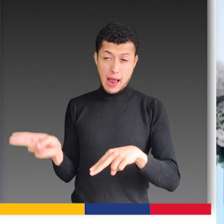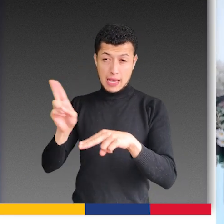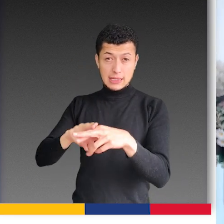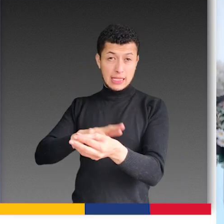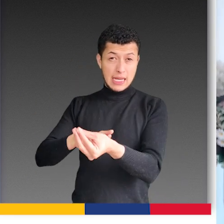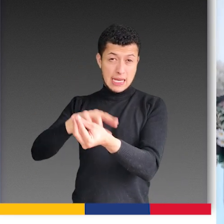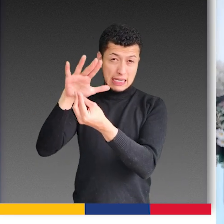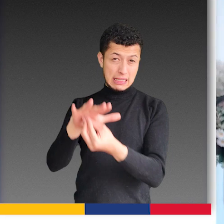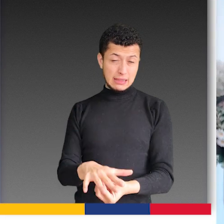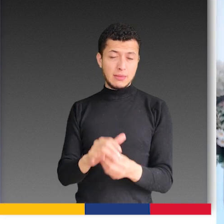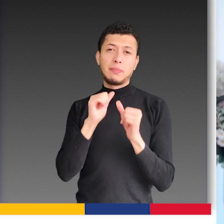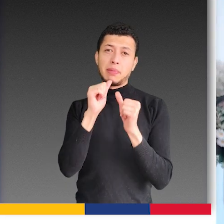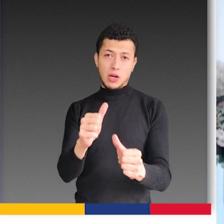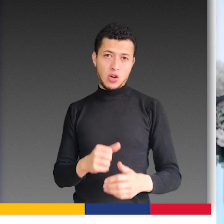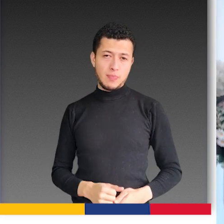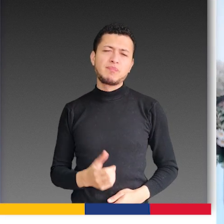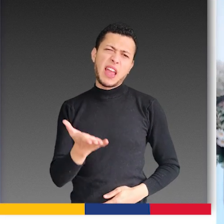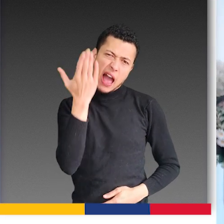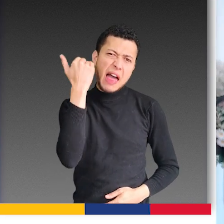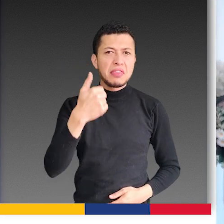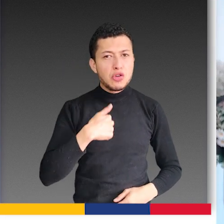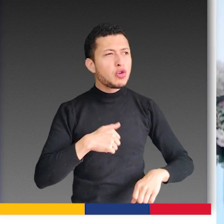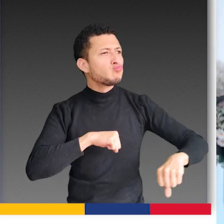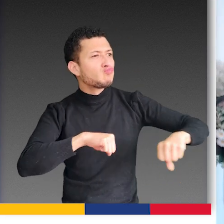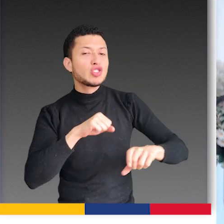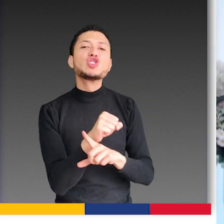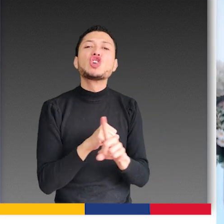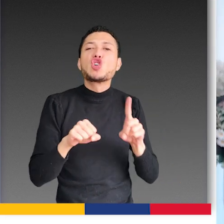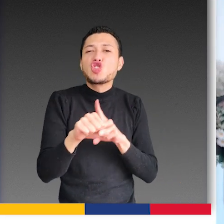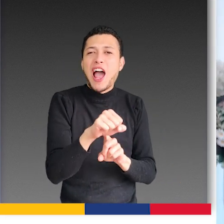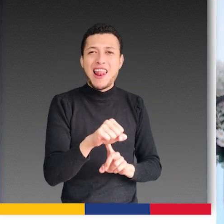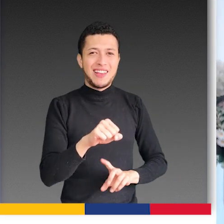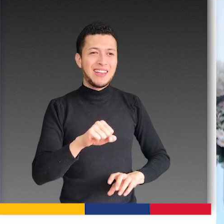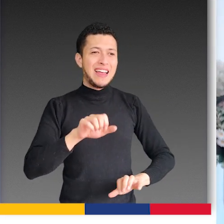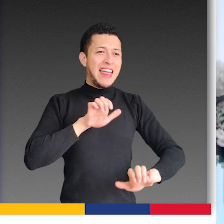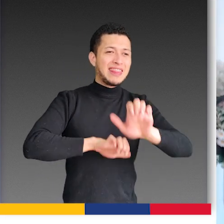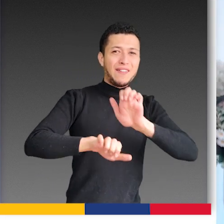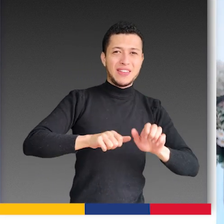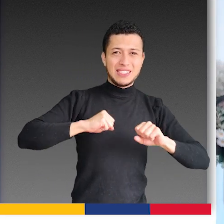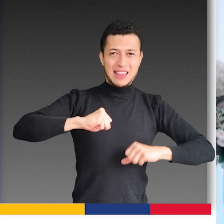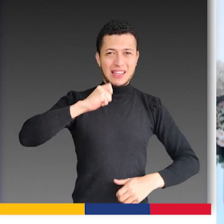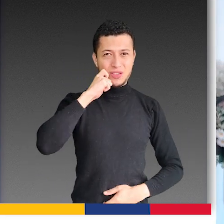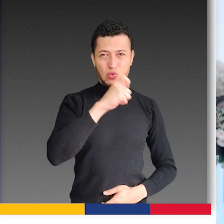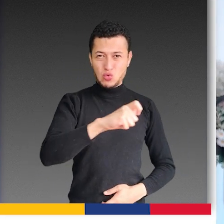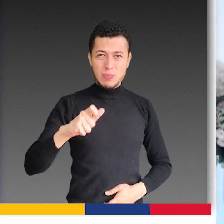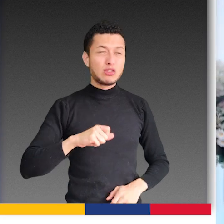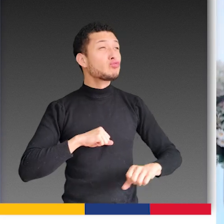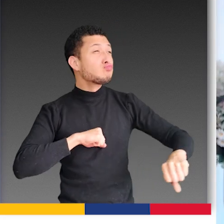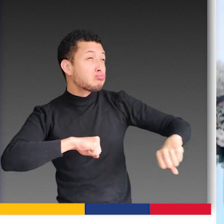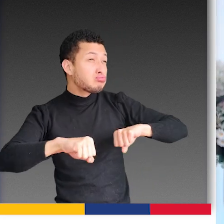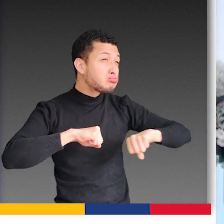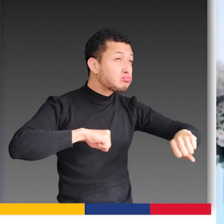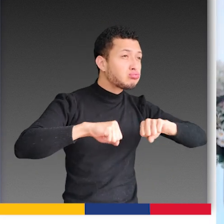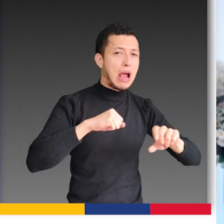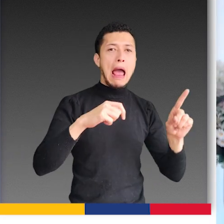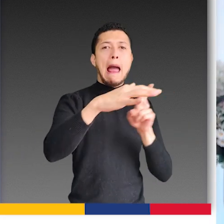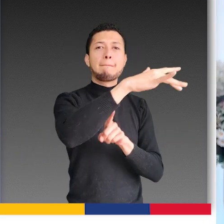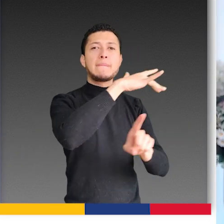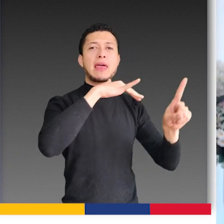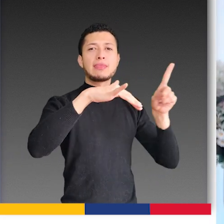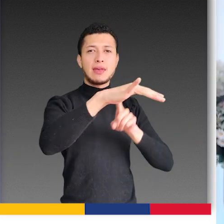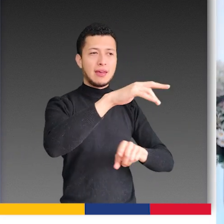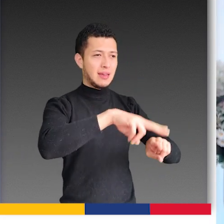ha exacerbado en mi país. Cuando yo era una activista social, defensora